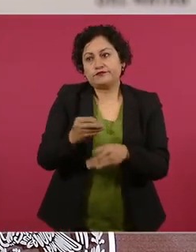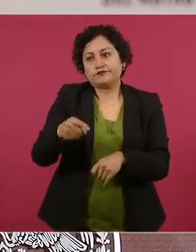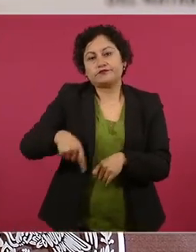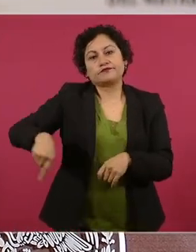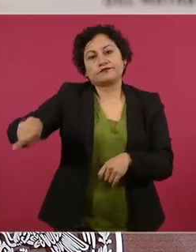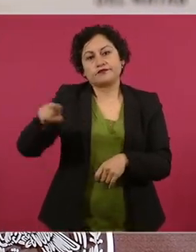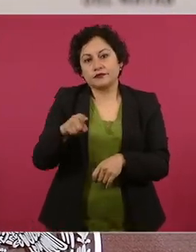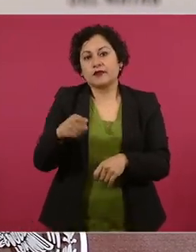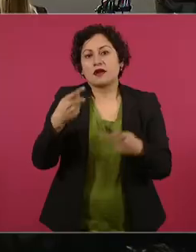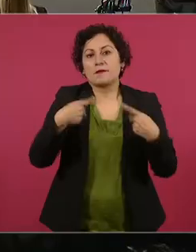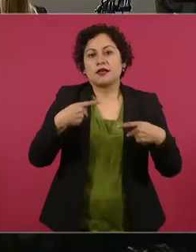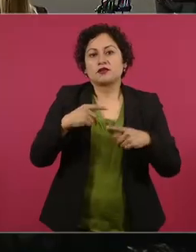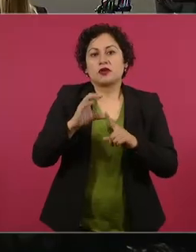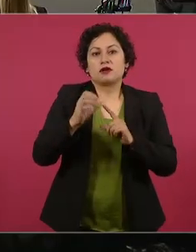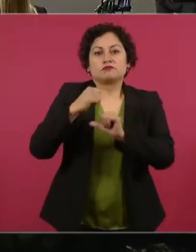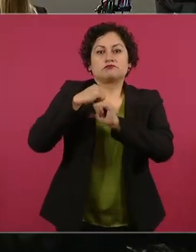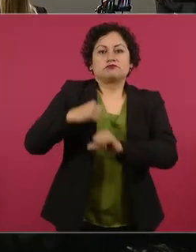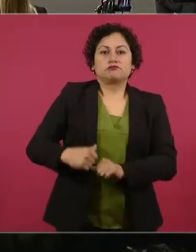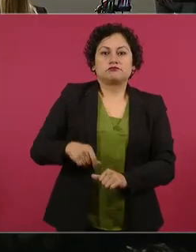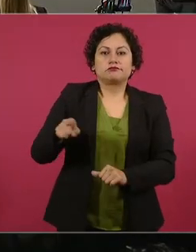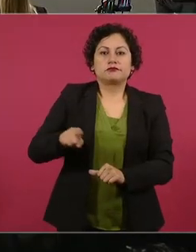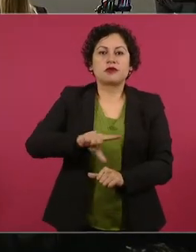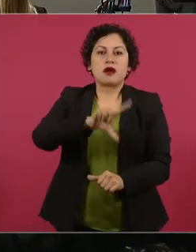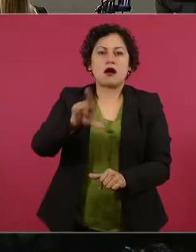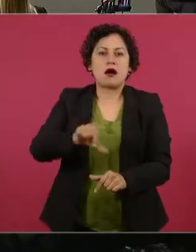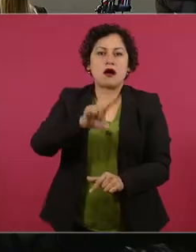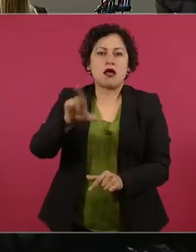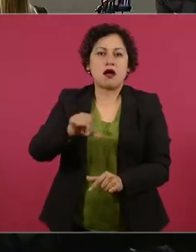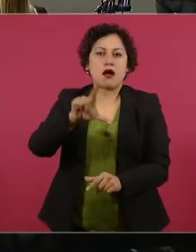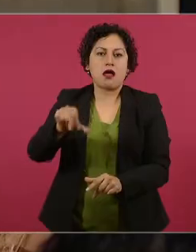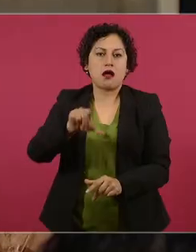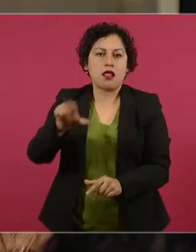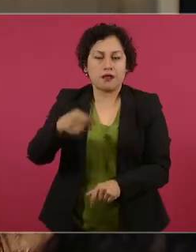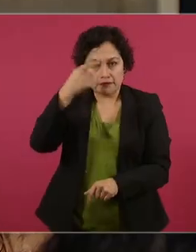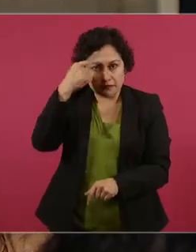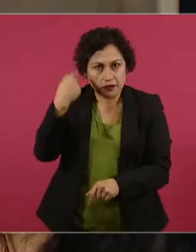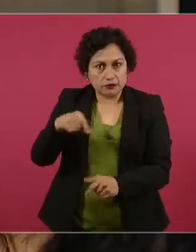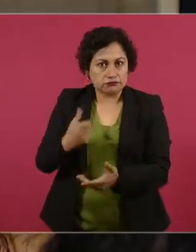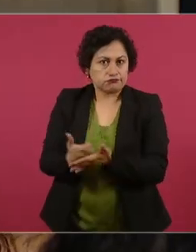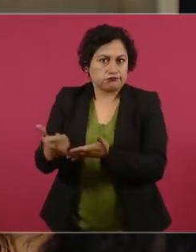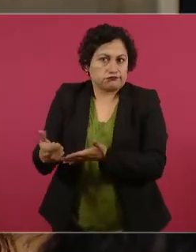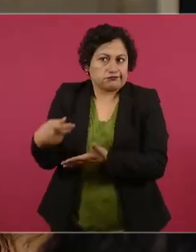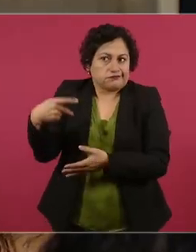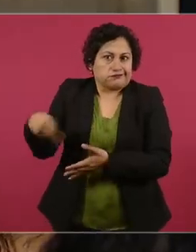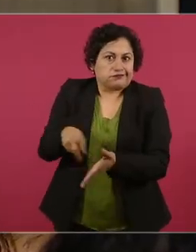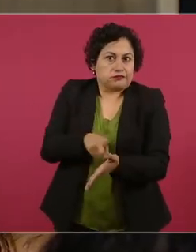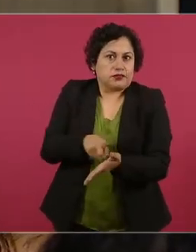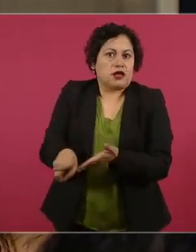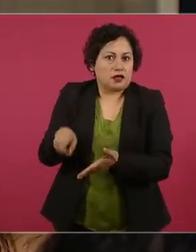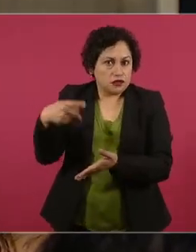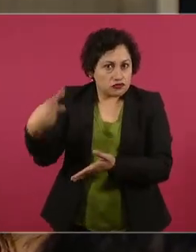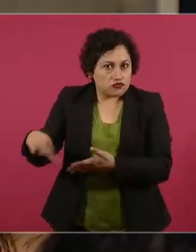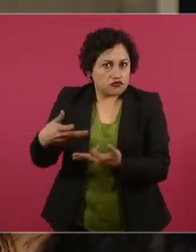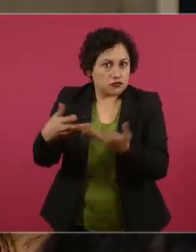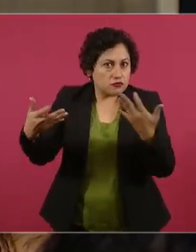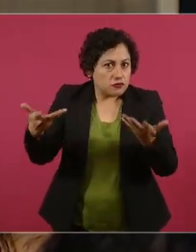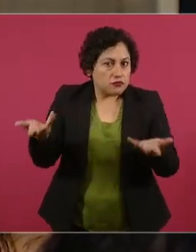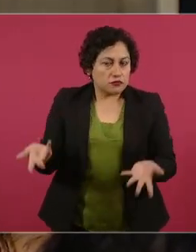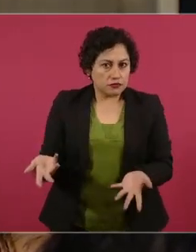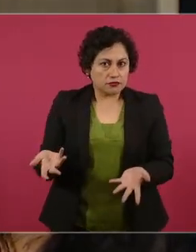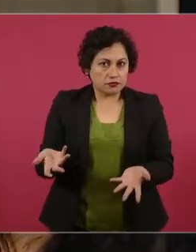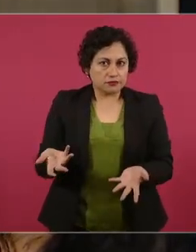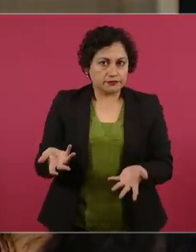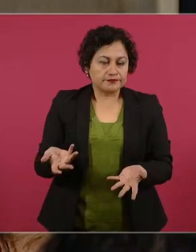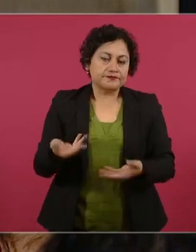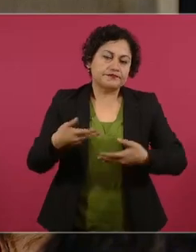largas como que esos términos legales para evitar pagarles por lo que a su derecho les tienen ellos, ¿no? Seguramente